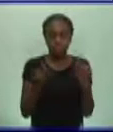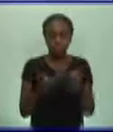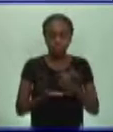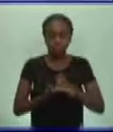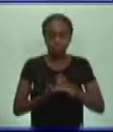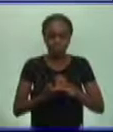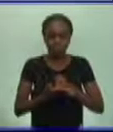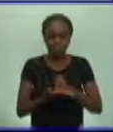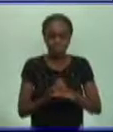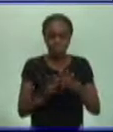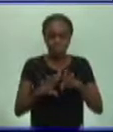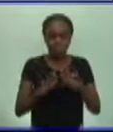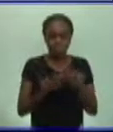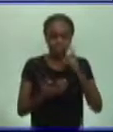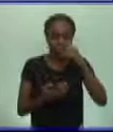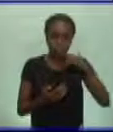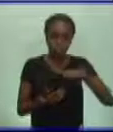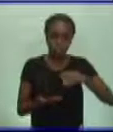favor a escribir.